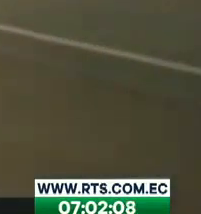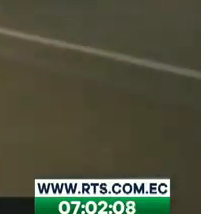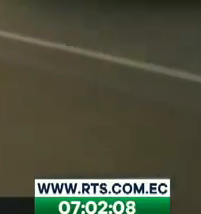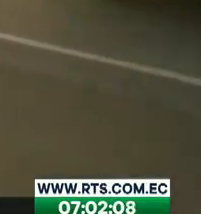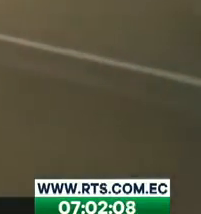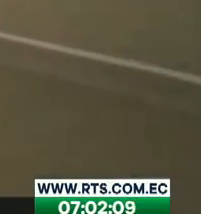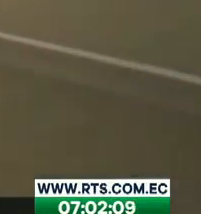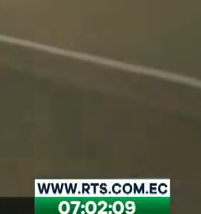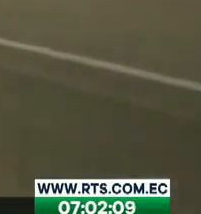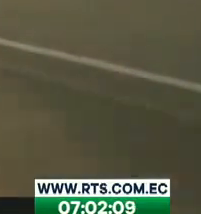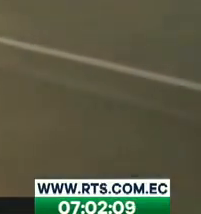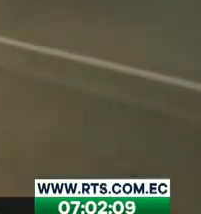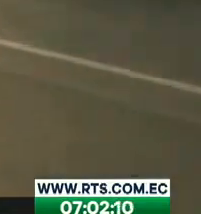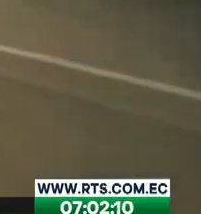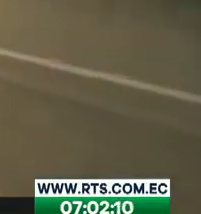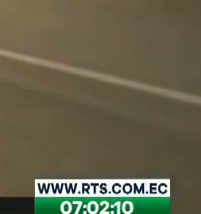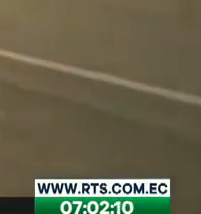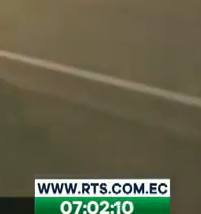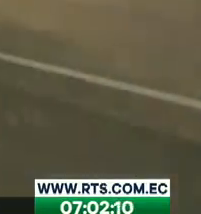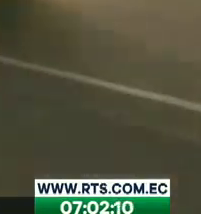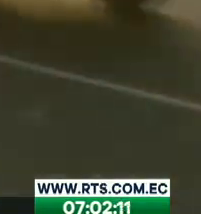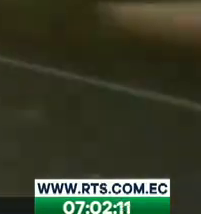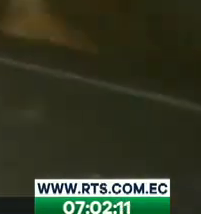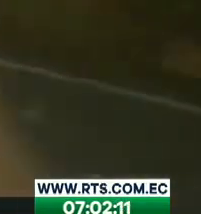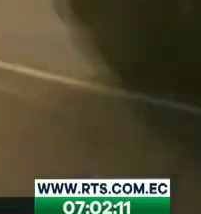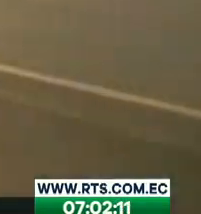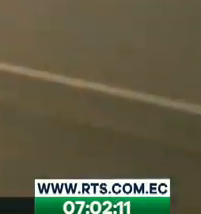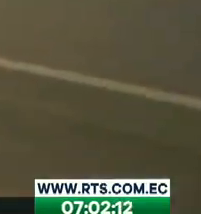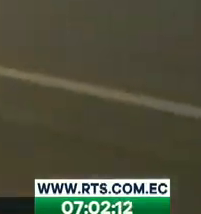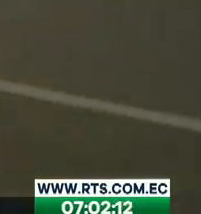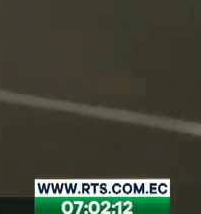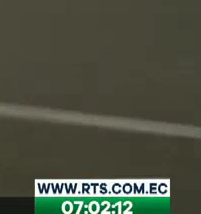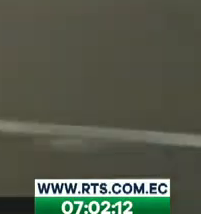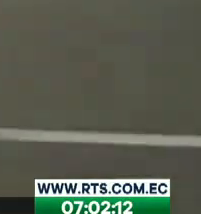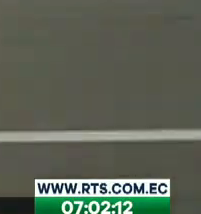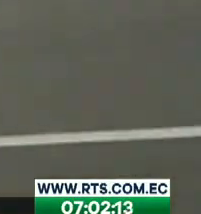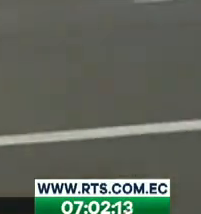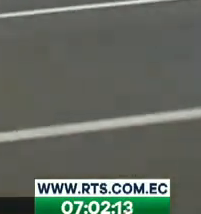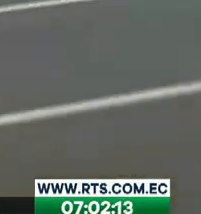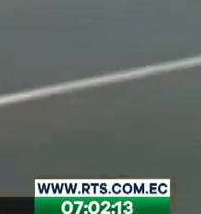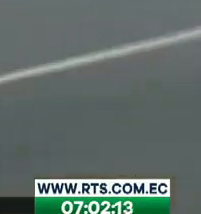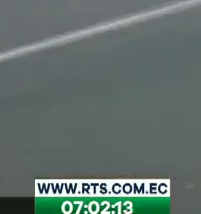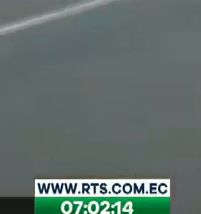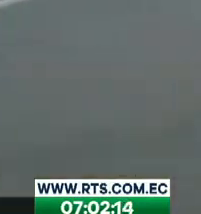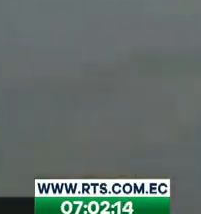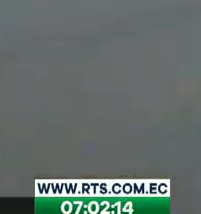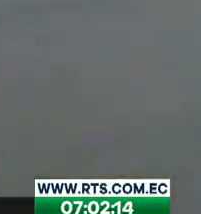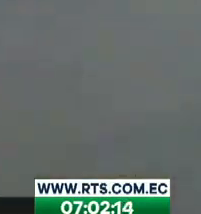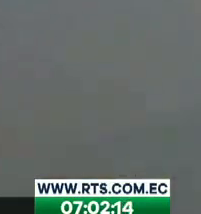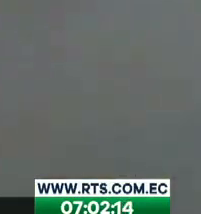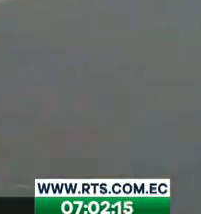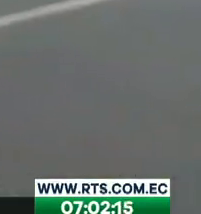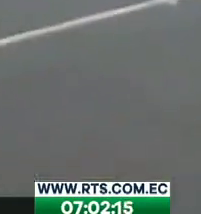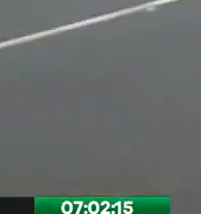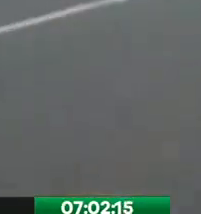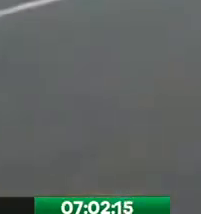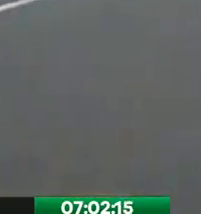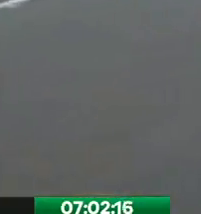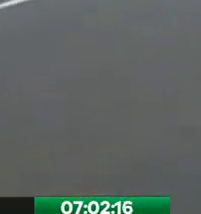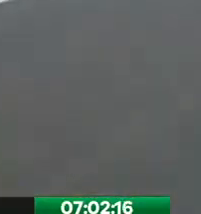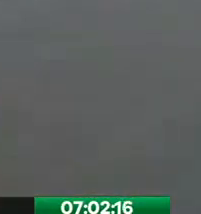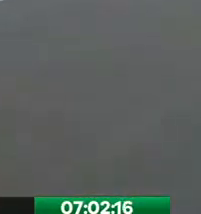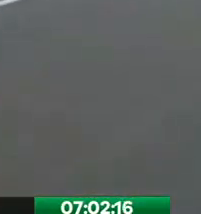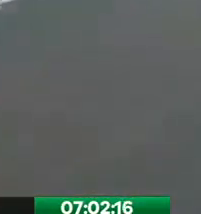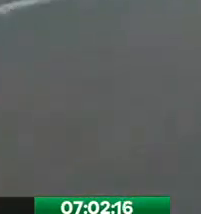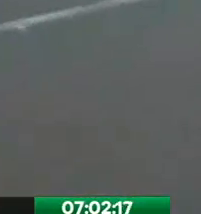para precautelar la integridad de las personas. Y es esta maniobra las que se realizan diariamente